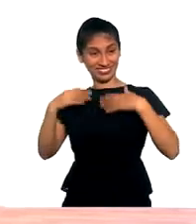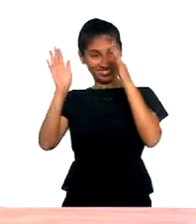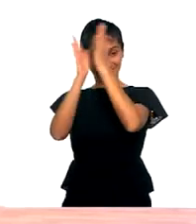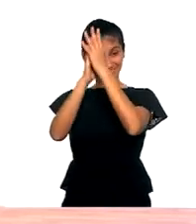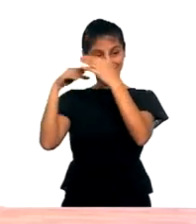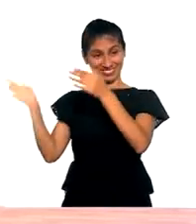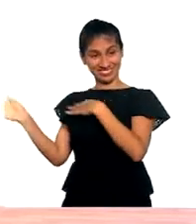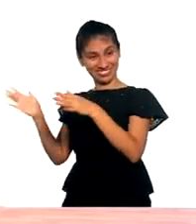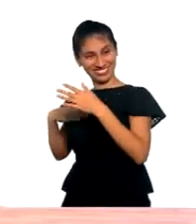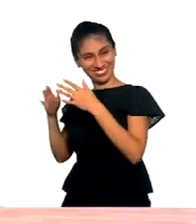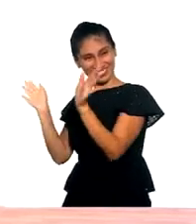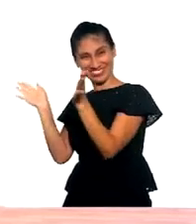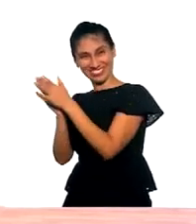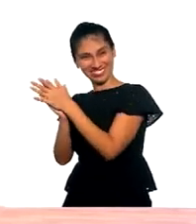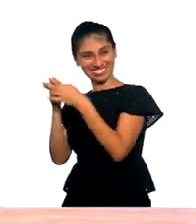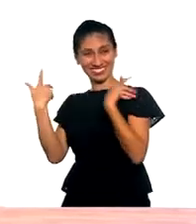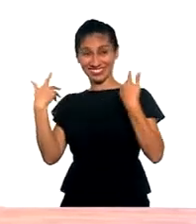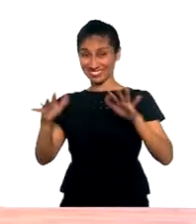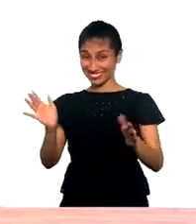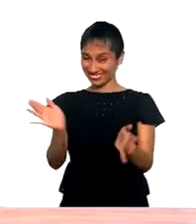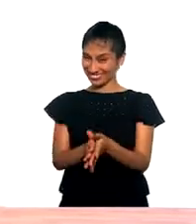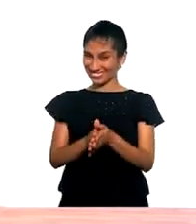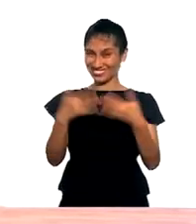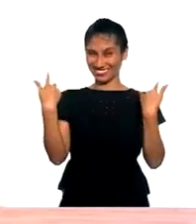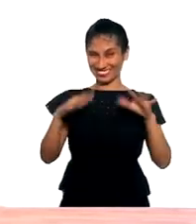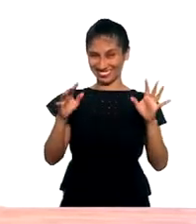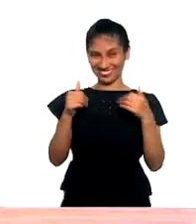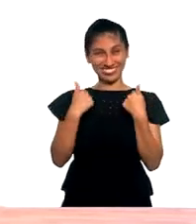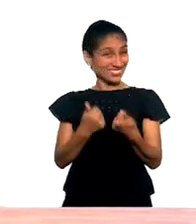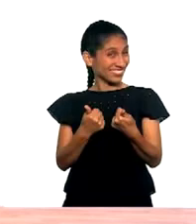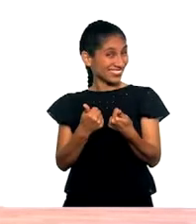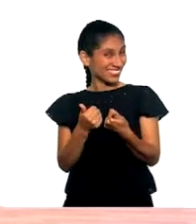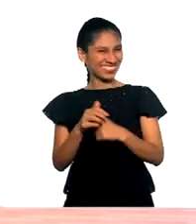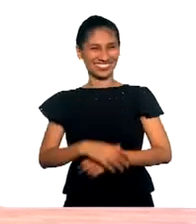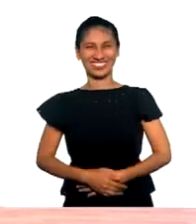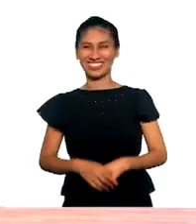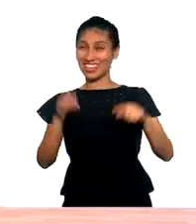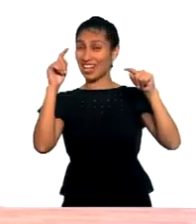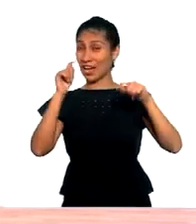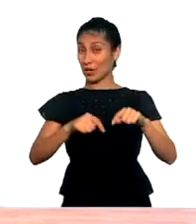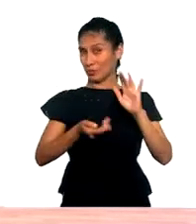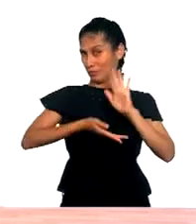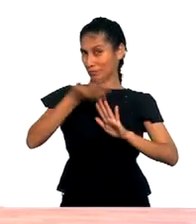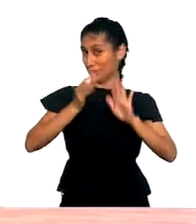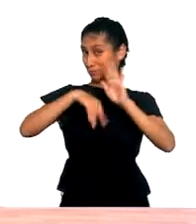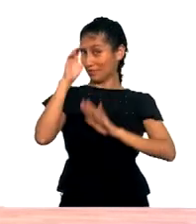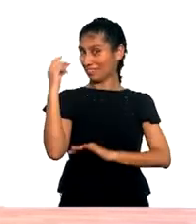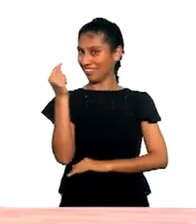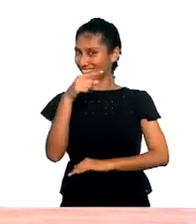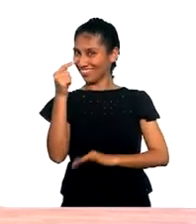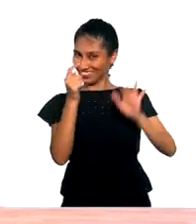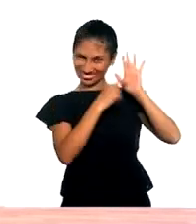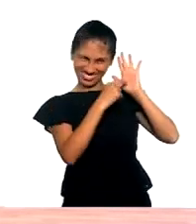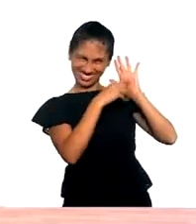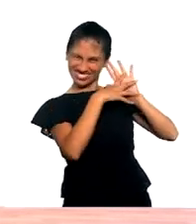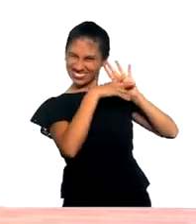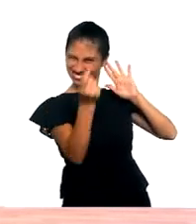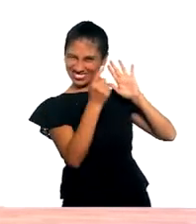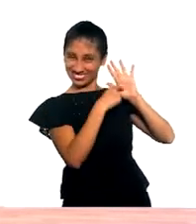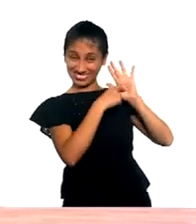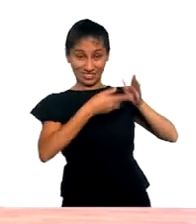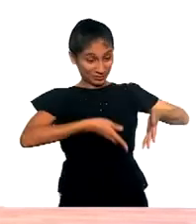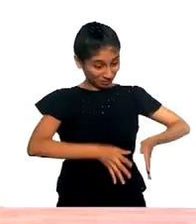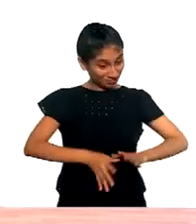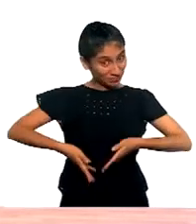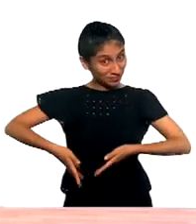2 y 3 y 4 bien ahora el reto aumenta combinamos nuestra rutina de piernas